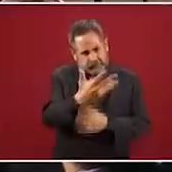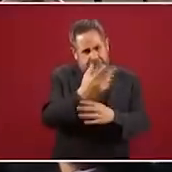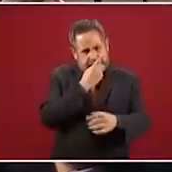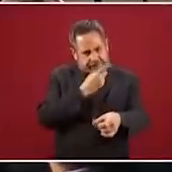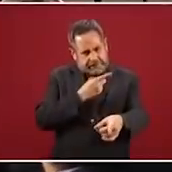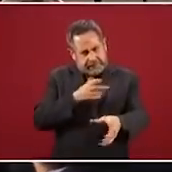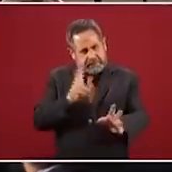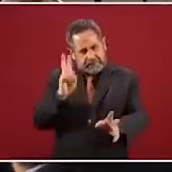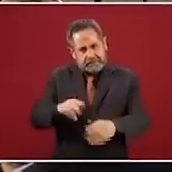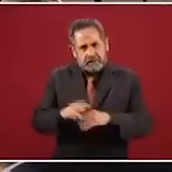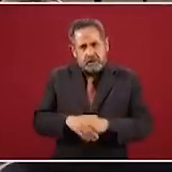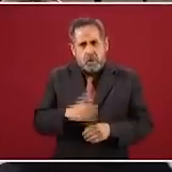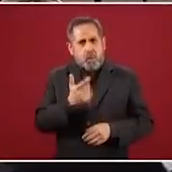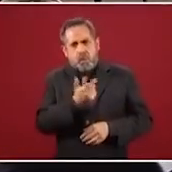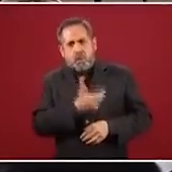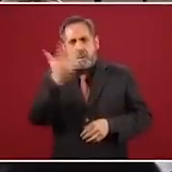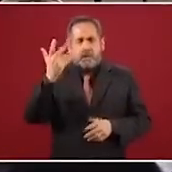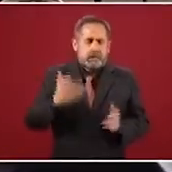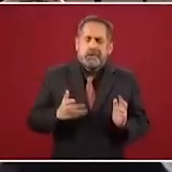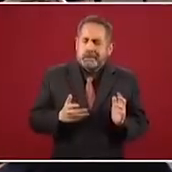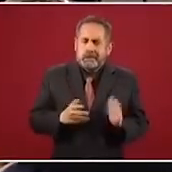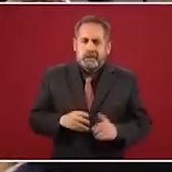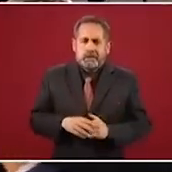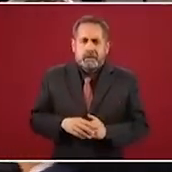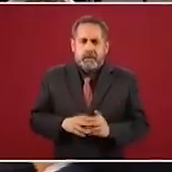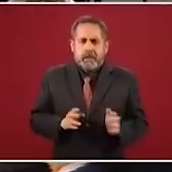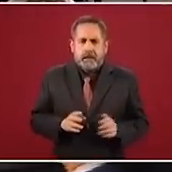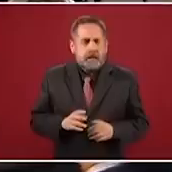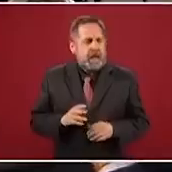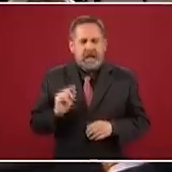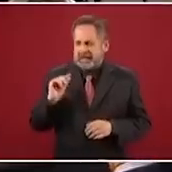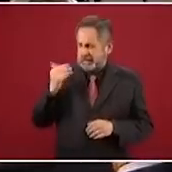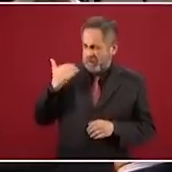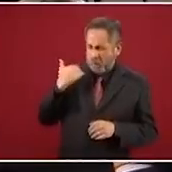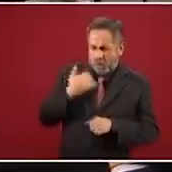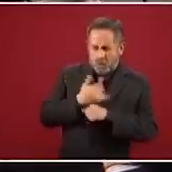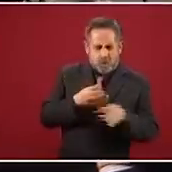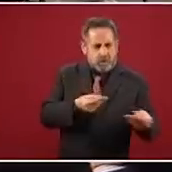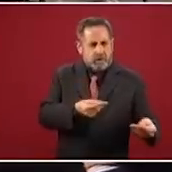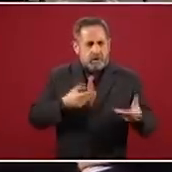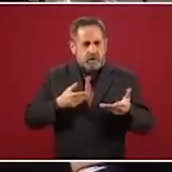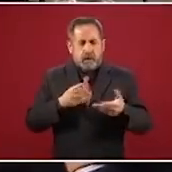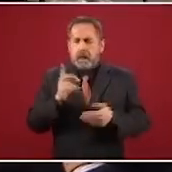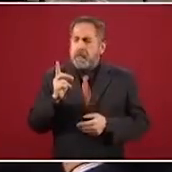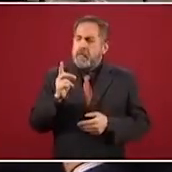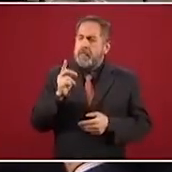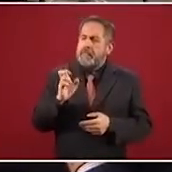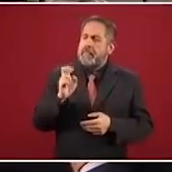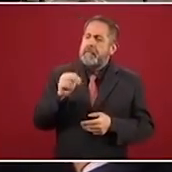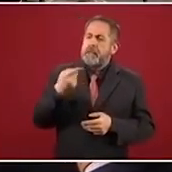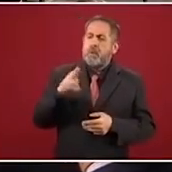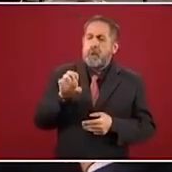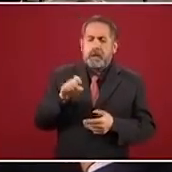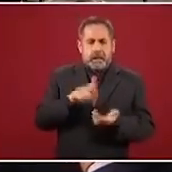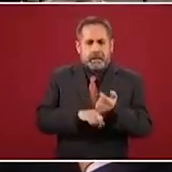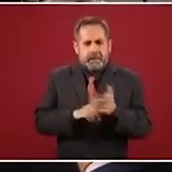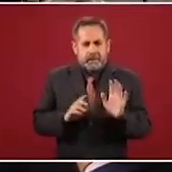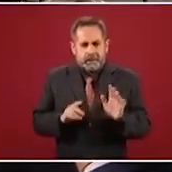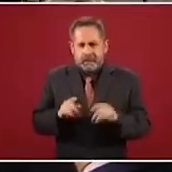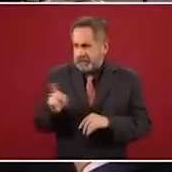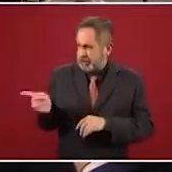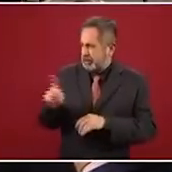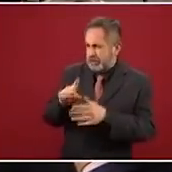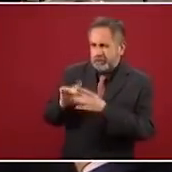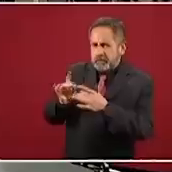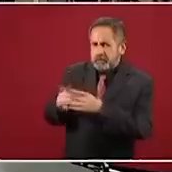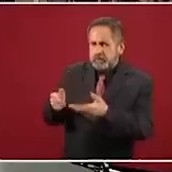de los costos. Nos informaron de lo del dengue. A ver si no les explica